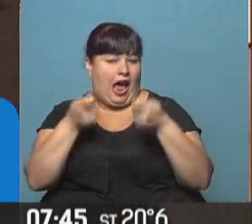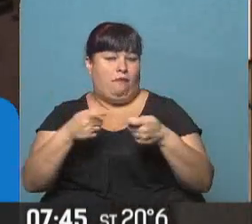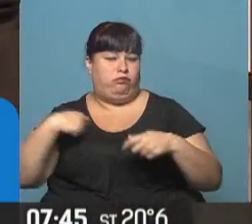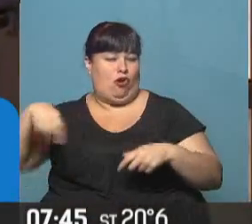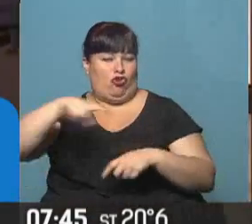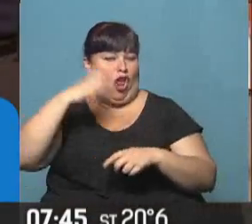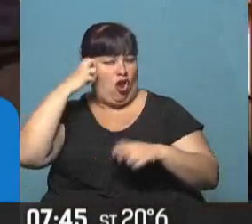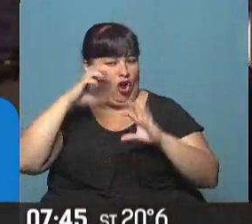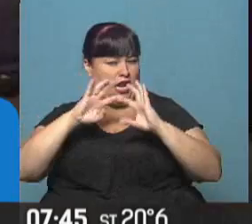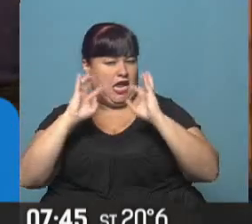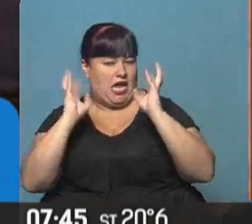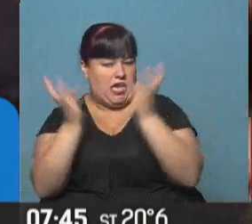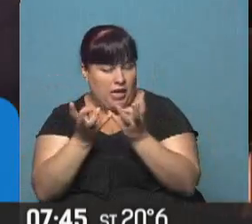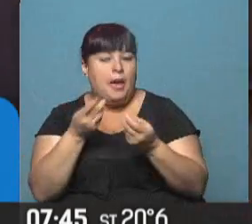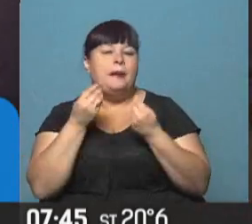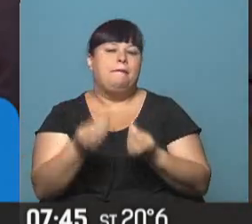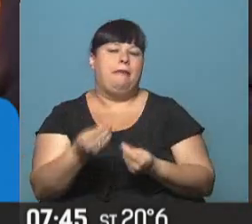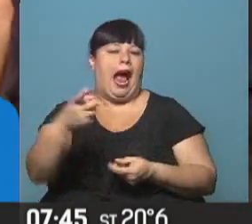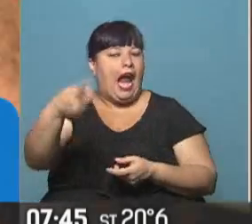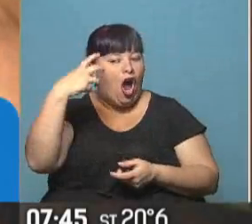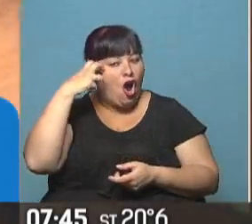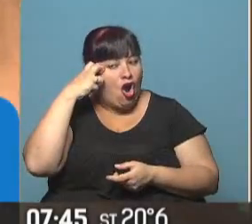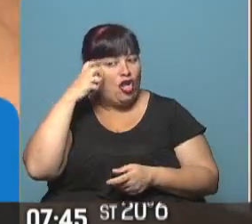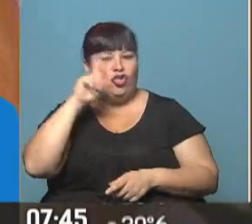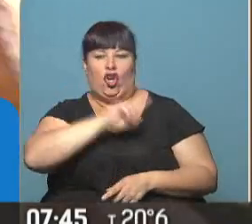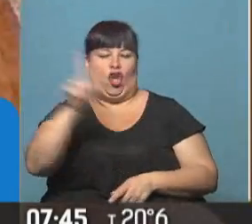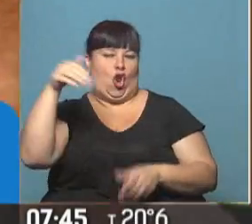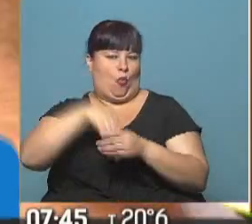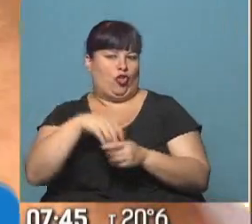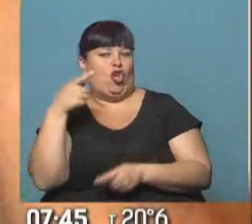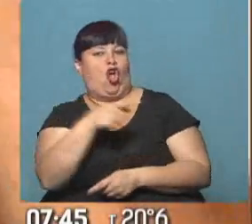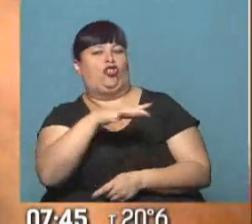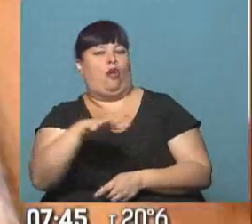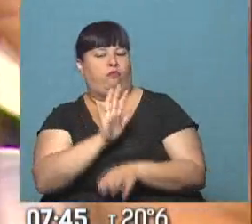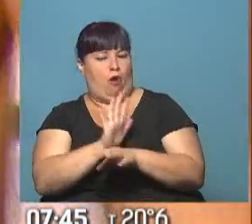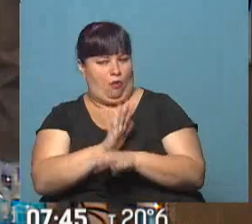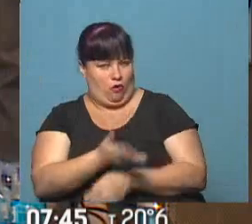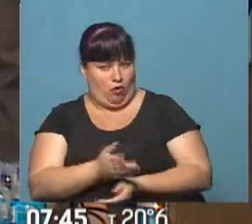que vamos a dar al Congreso para que el Congreso no vote contra el pueblo.